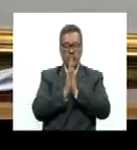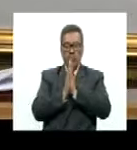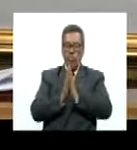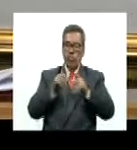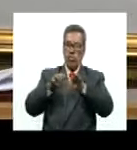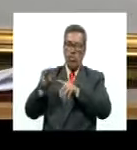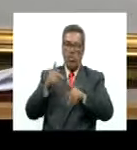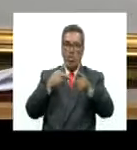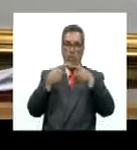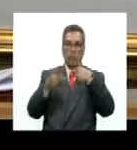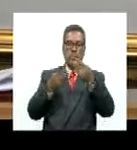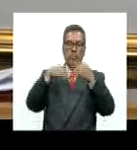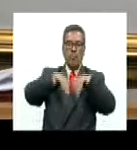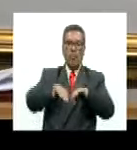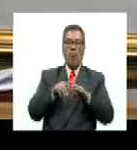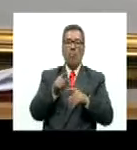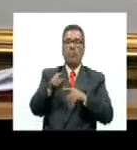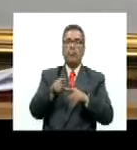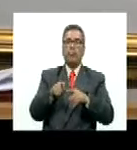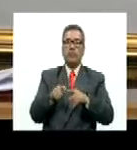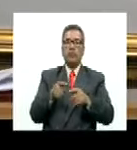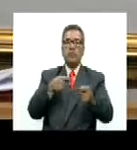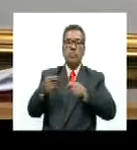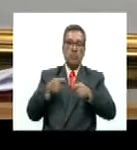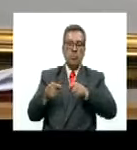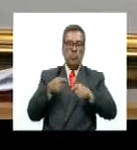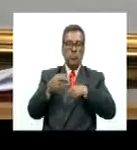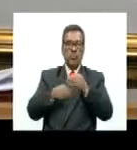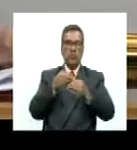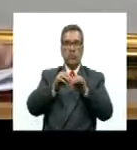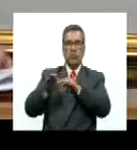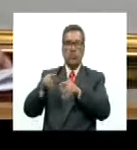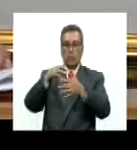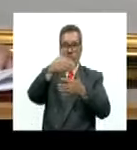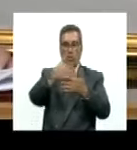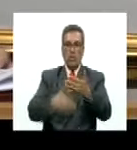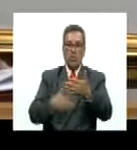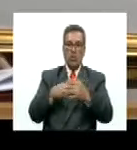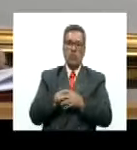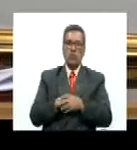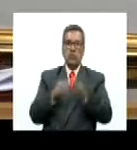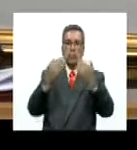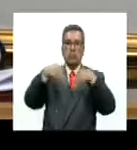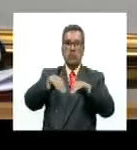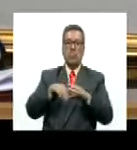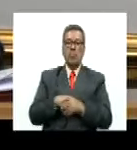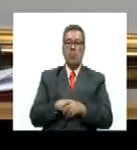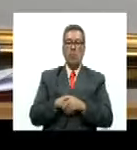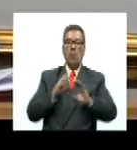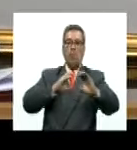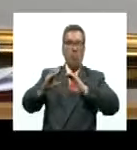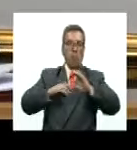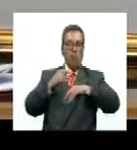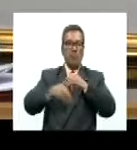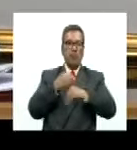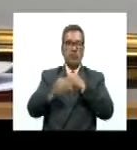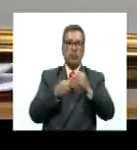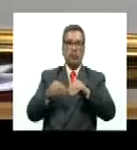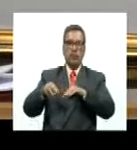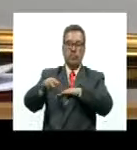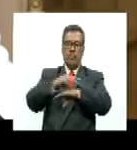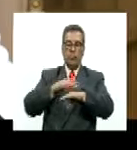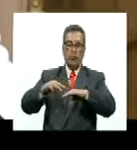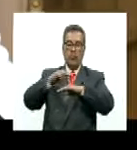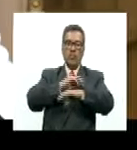permanentes de Política Interior y de Contraloría a los efectos de elaborar el correspondiente informe. Siguiente. Comunicación suscrita por el ministro